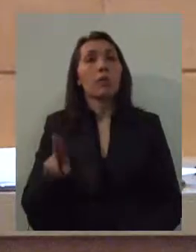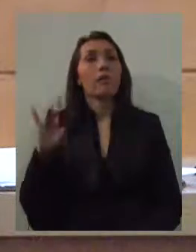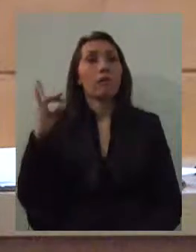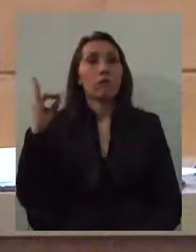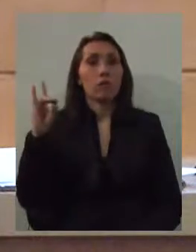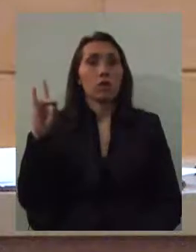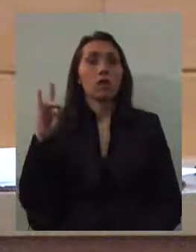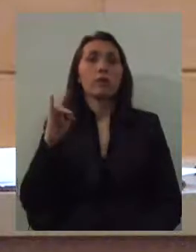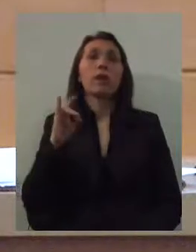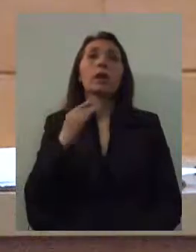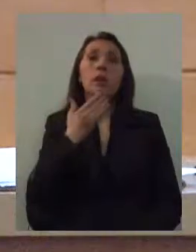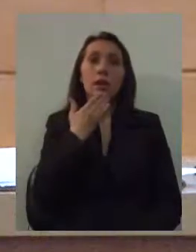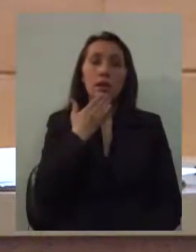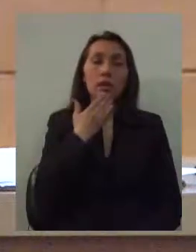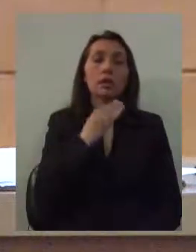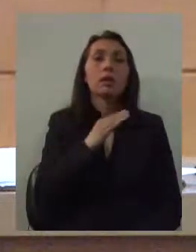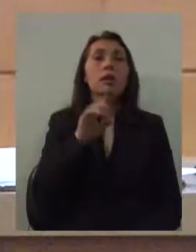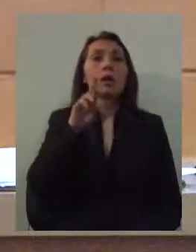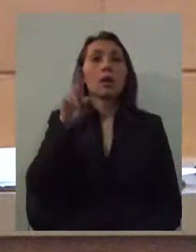Bolivia y de